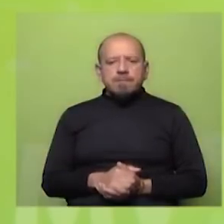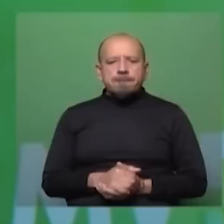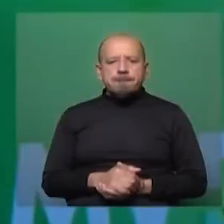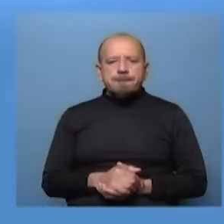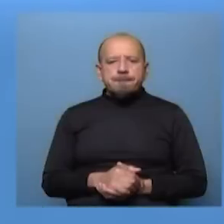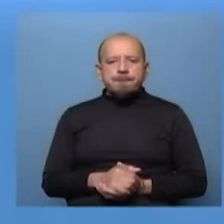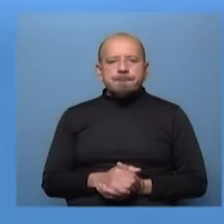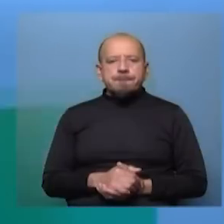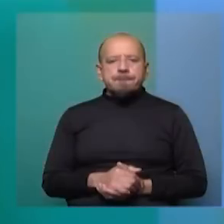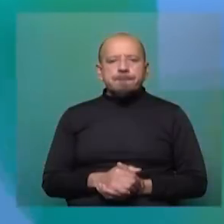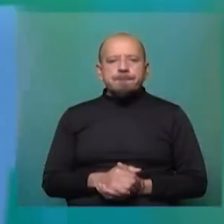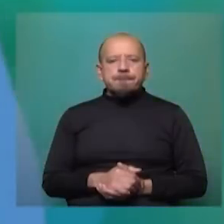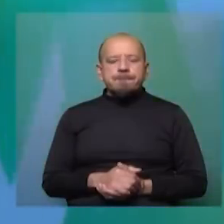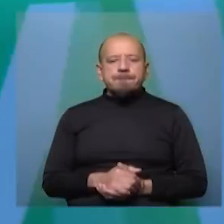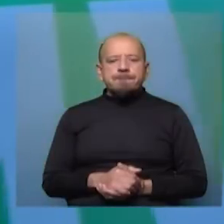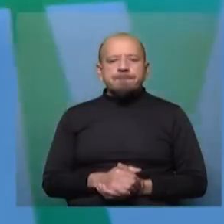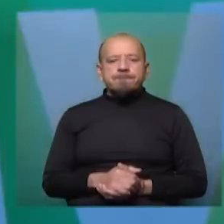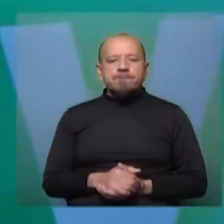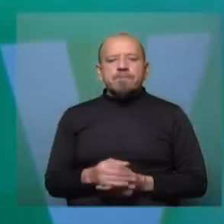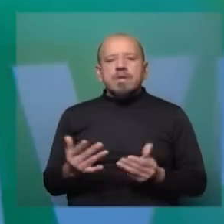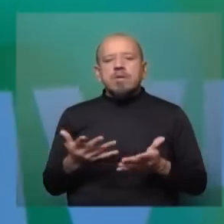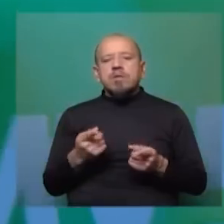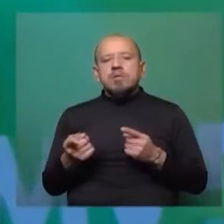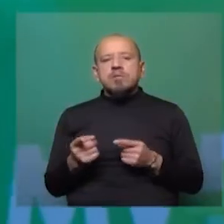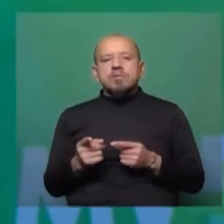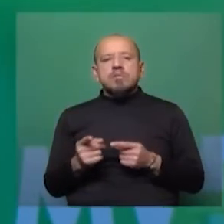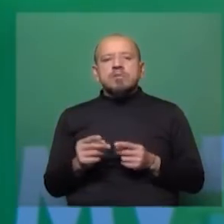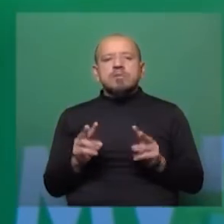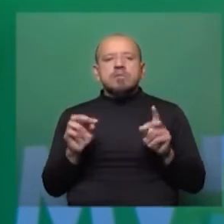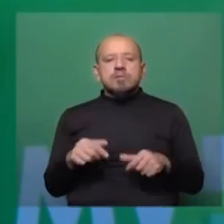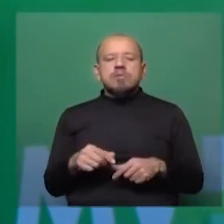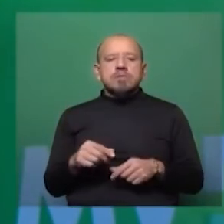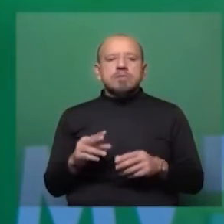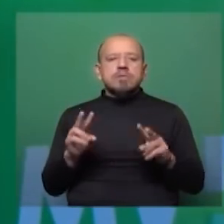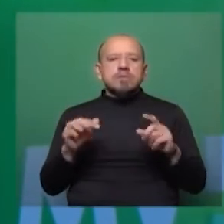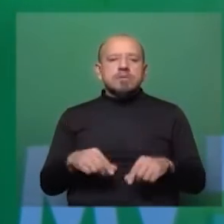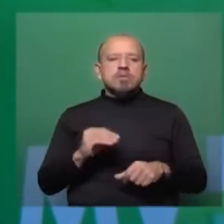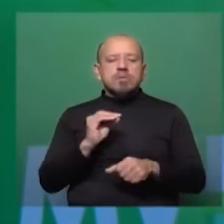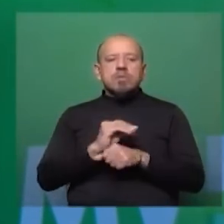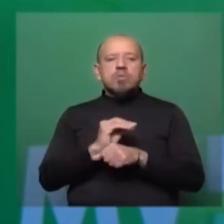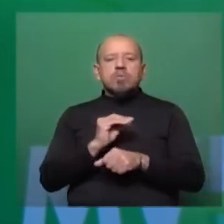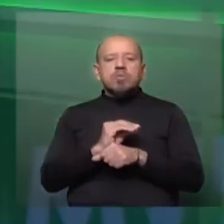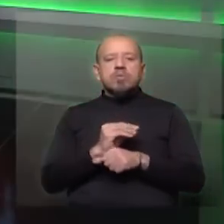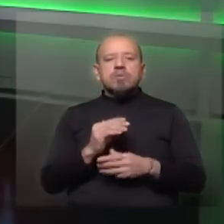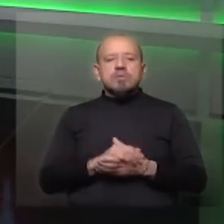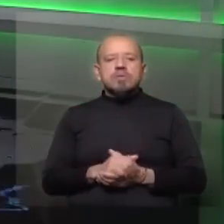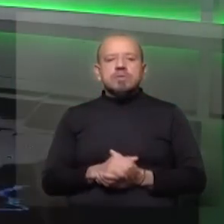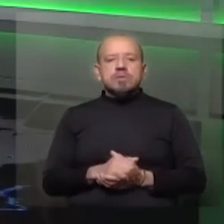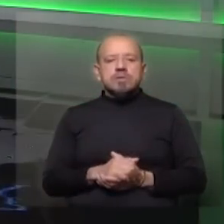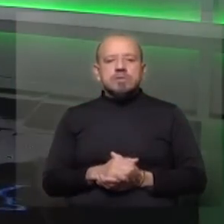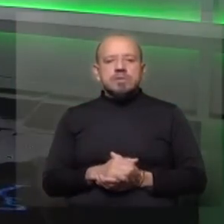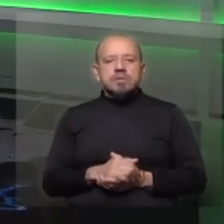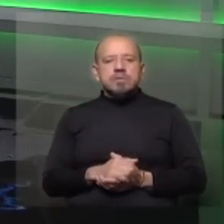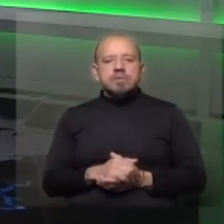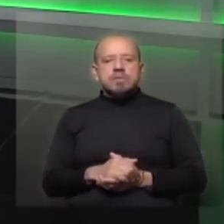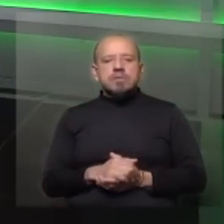gastronómicas casi al final del informativo venimos con una segunda edición de la columna de cultura de Valera Tanco vale adelante